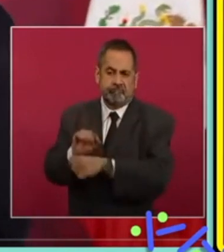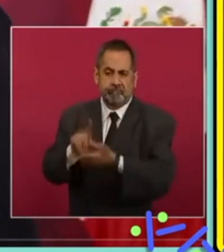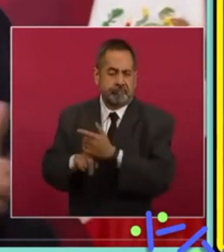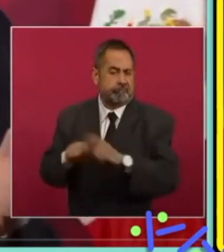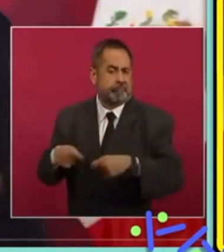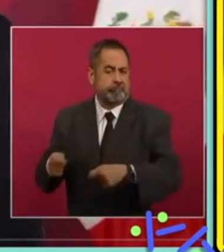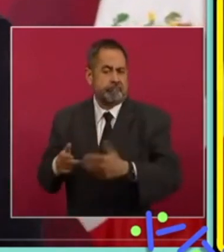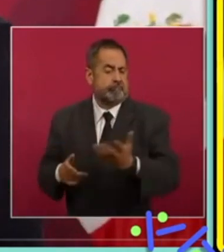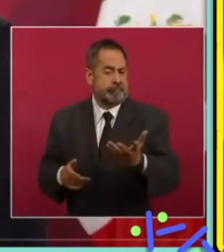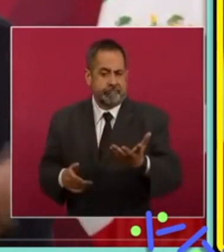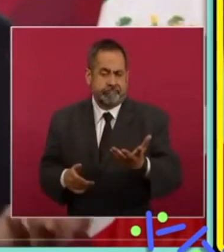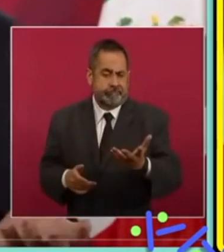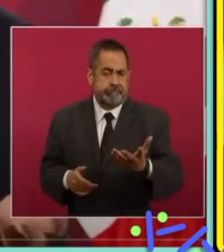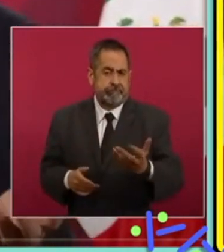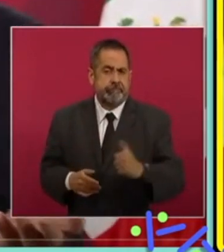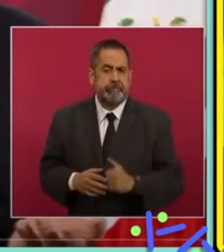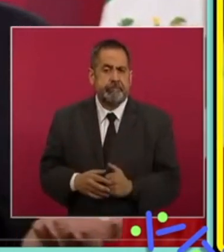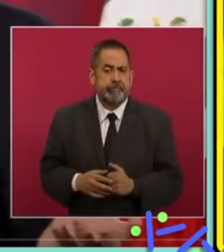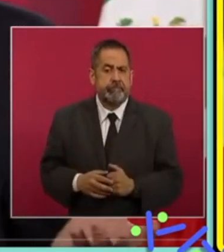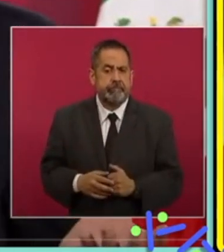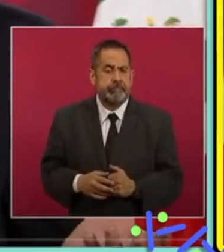Si perdemos